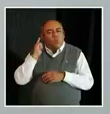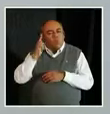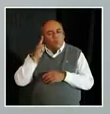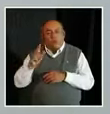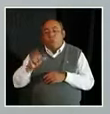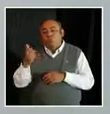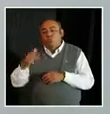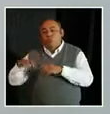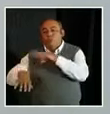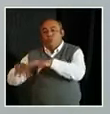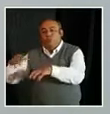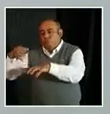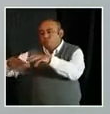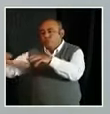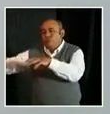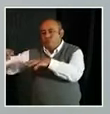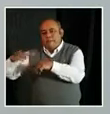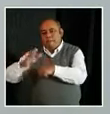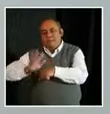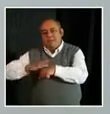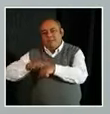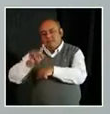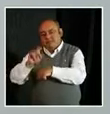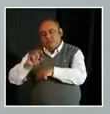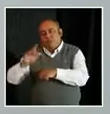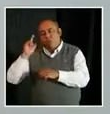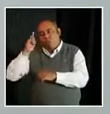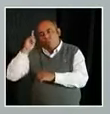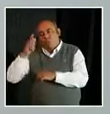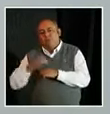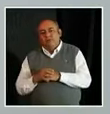volumen. Estos primeros 5 que ya tenemos aforados